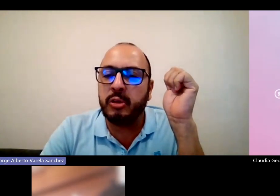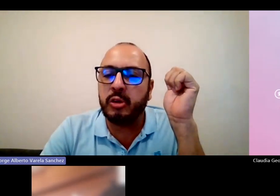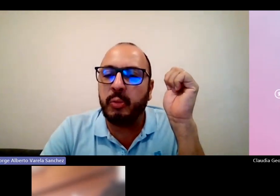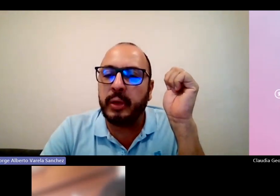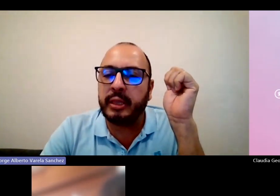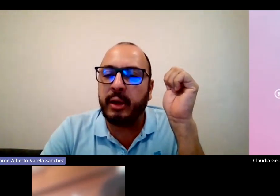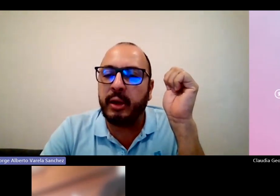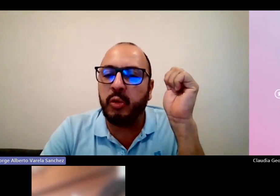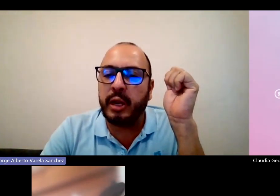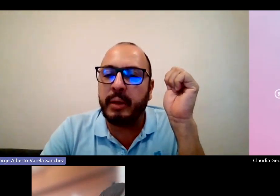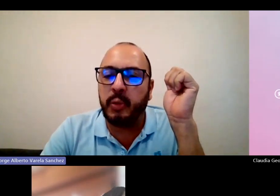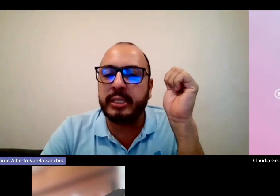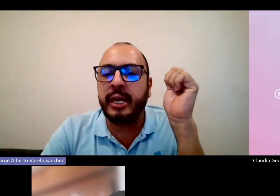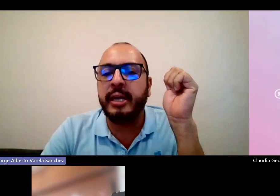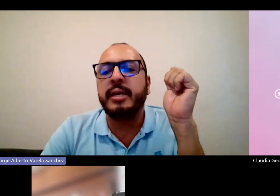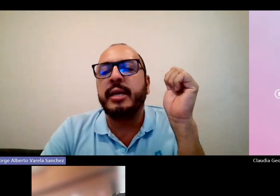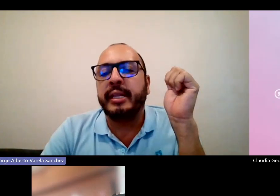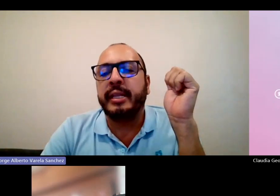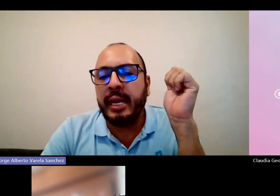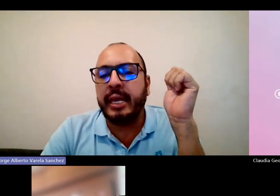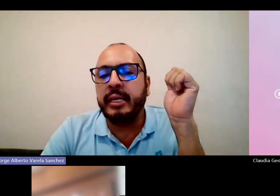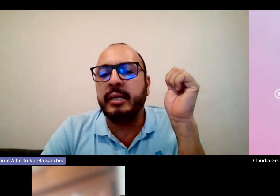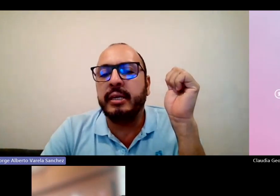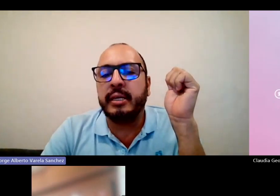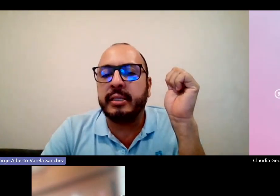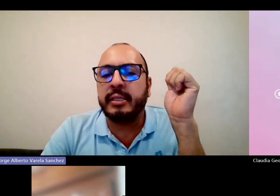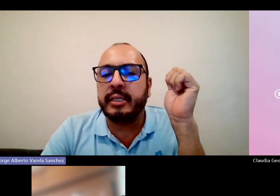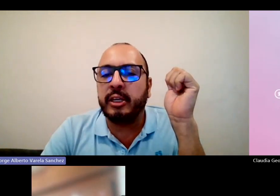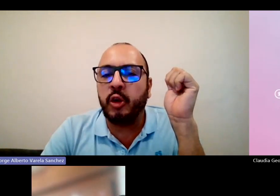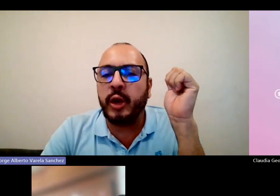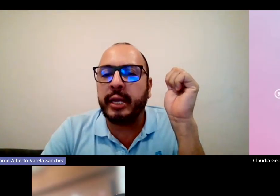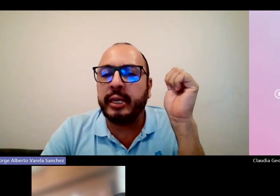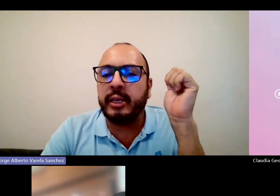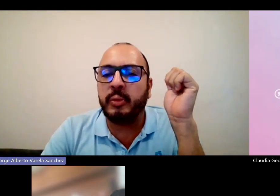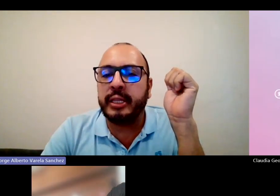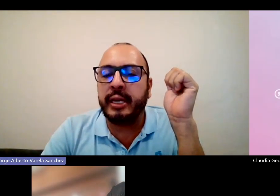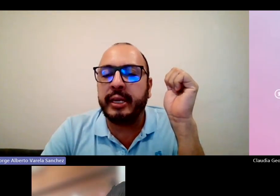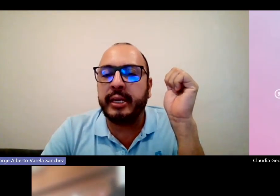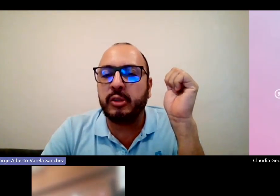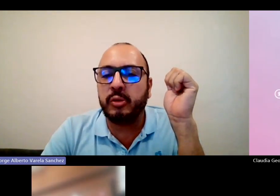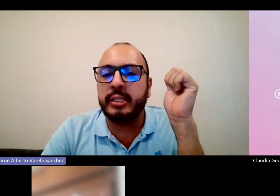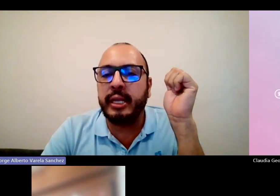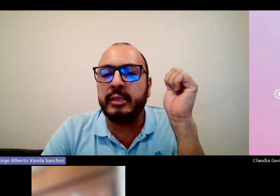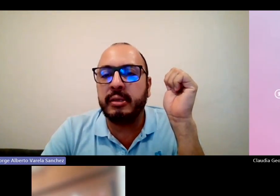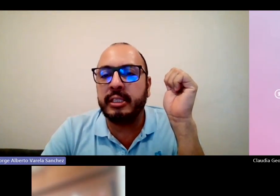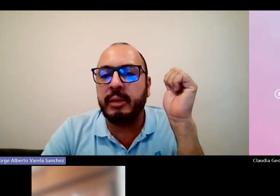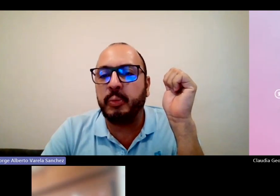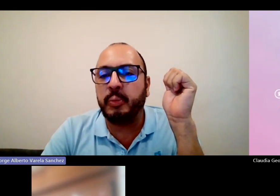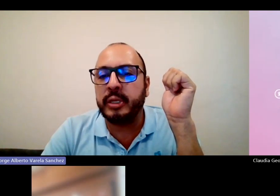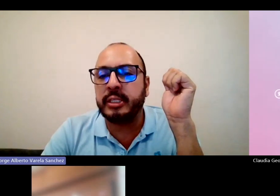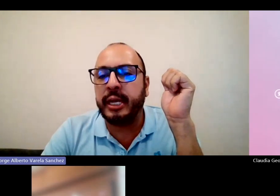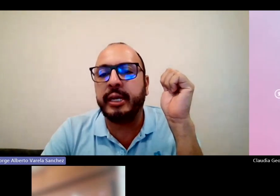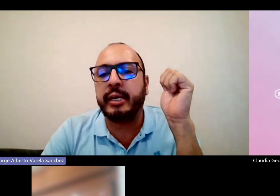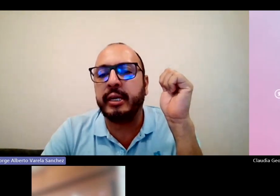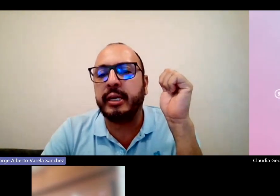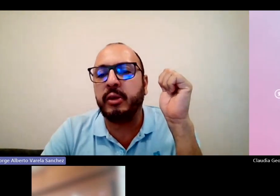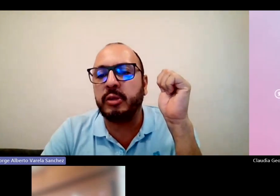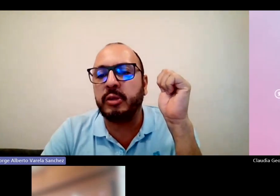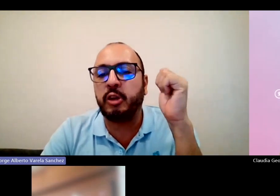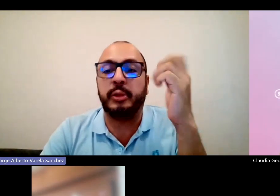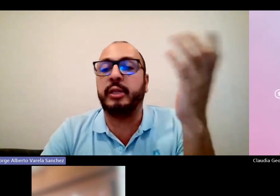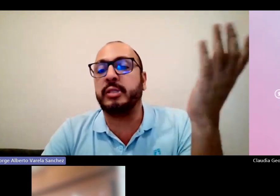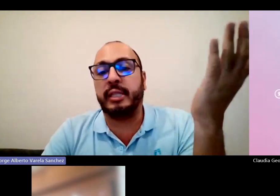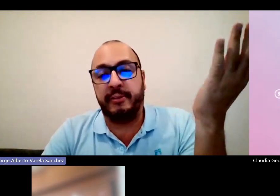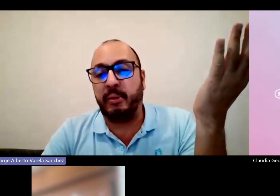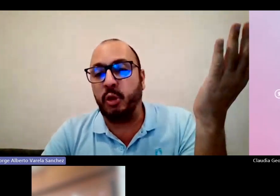Morales nos comenta una propuesta, ya la leí, psicóloga, quiero comentarle que esta propuesta que nos está